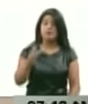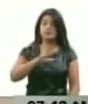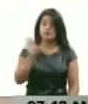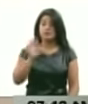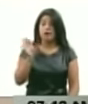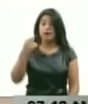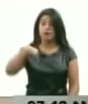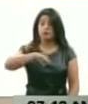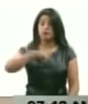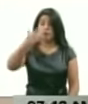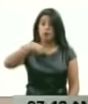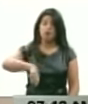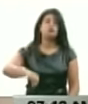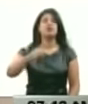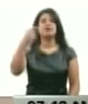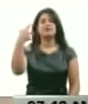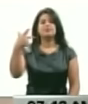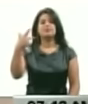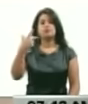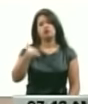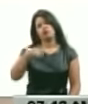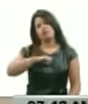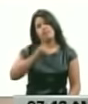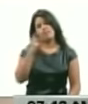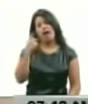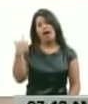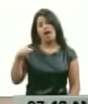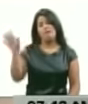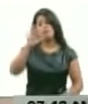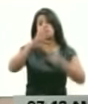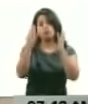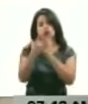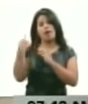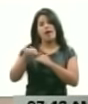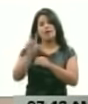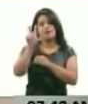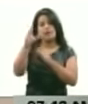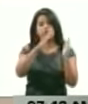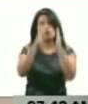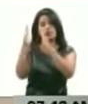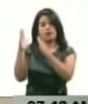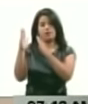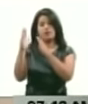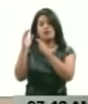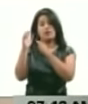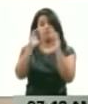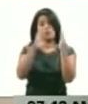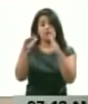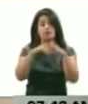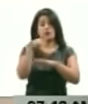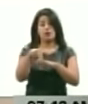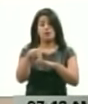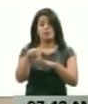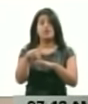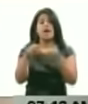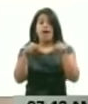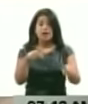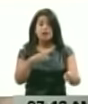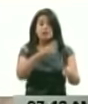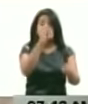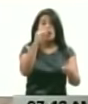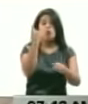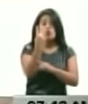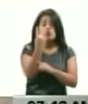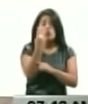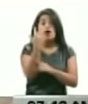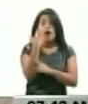de las tres bibliotecas nacionales del mundo que cuenta con un servicio para personas con discapacidad visual. Por